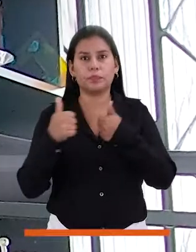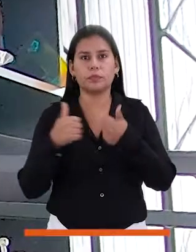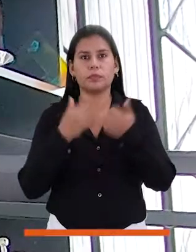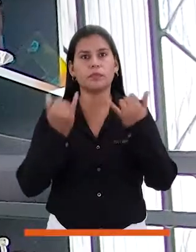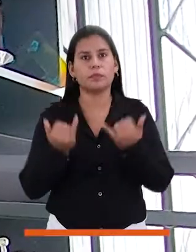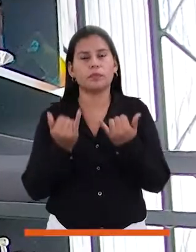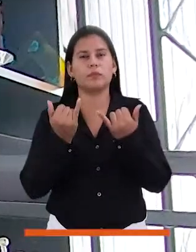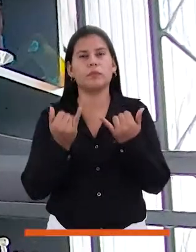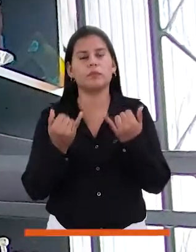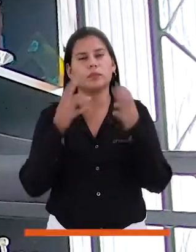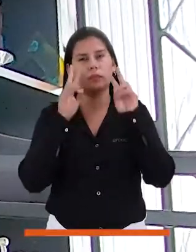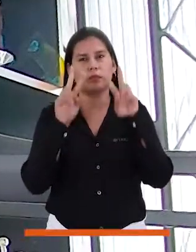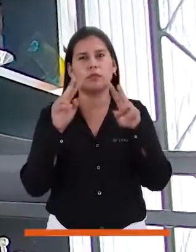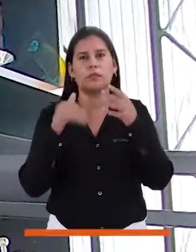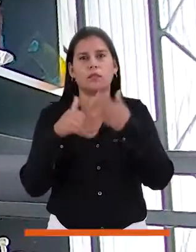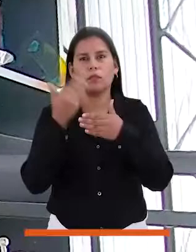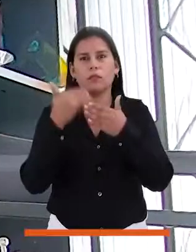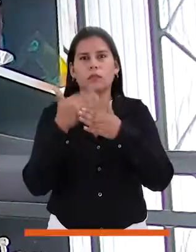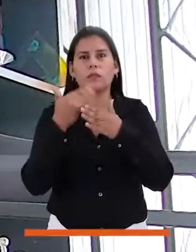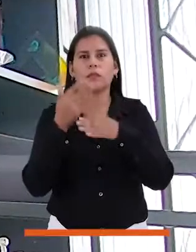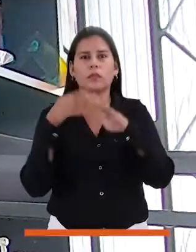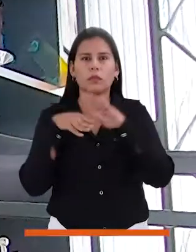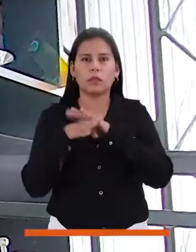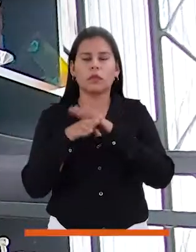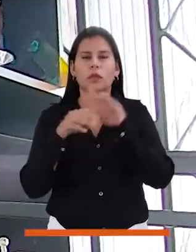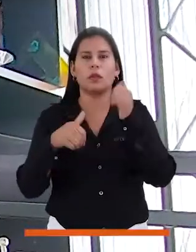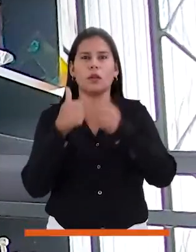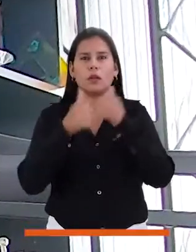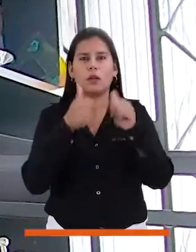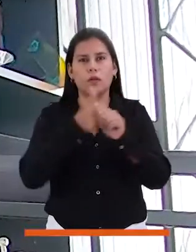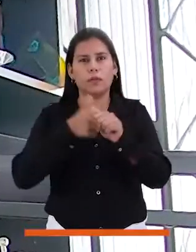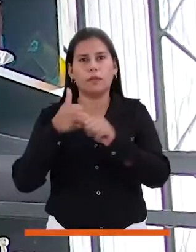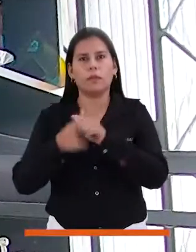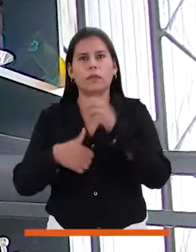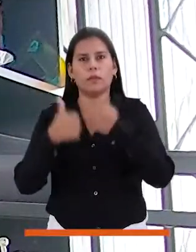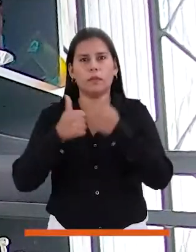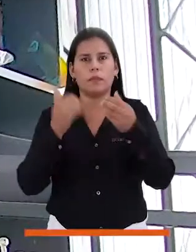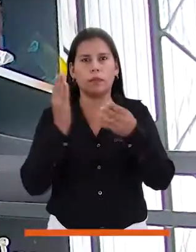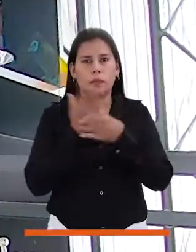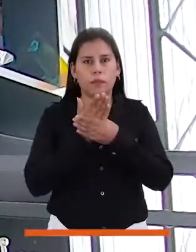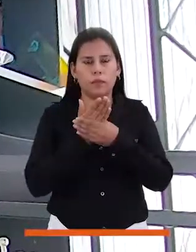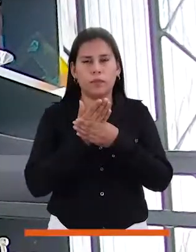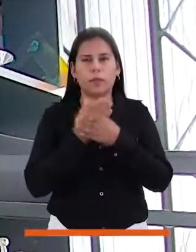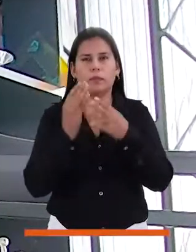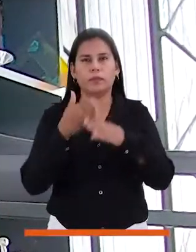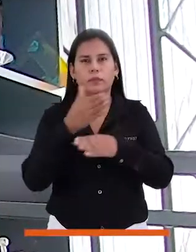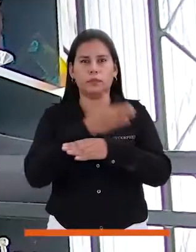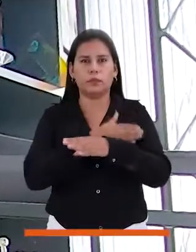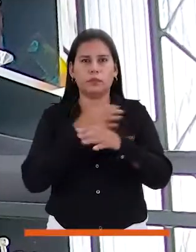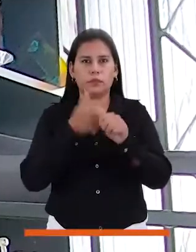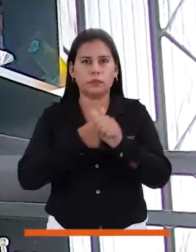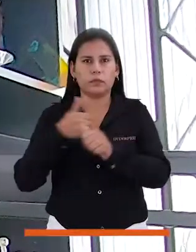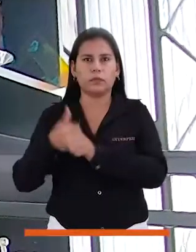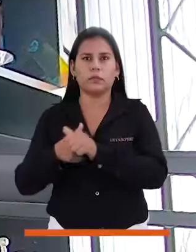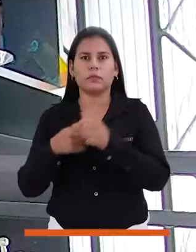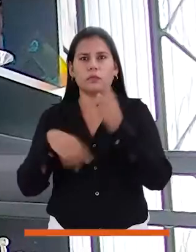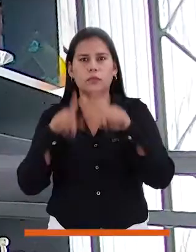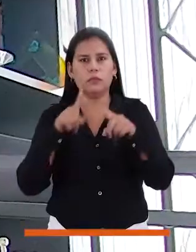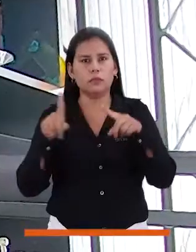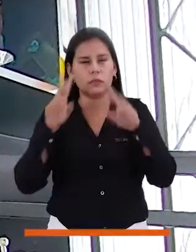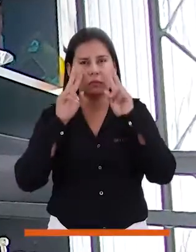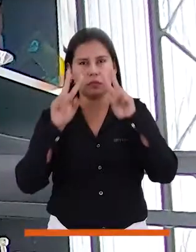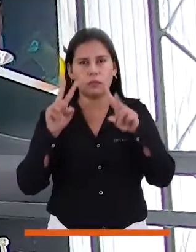Bueno, ya vamos entrando, vamos a entrar ahora a otro módulo. En el módulo anterior